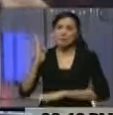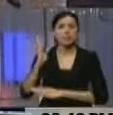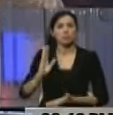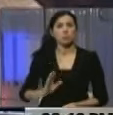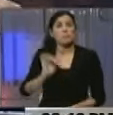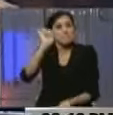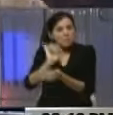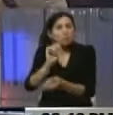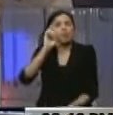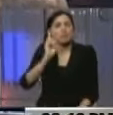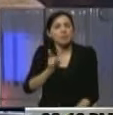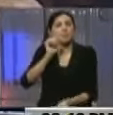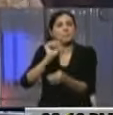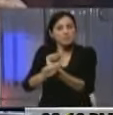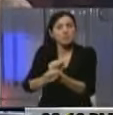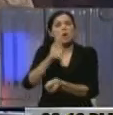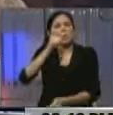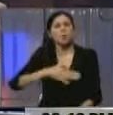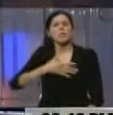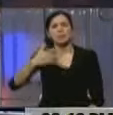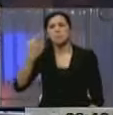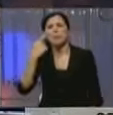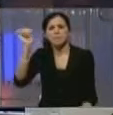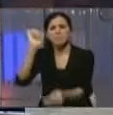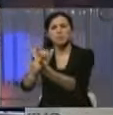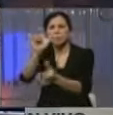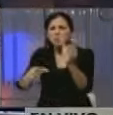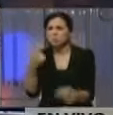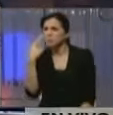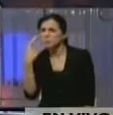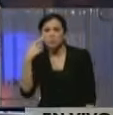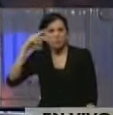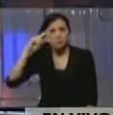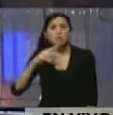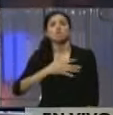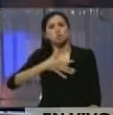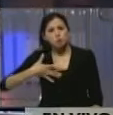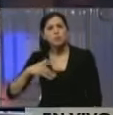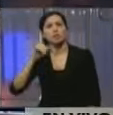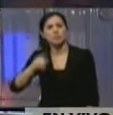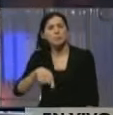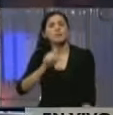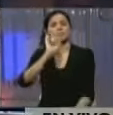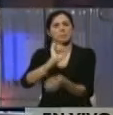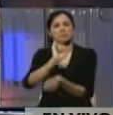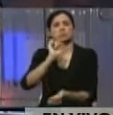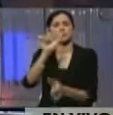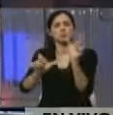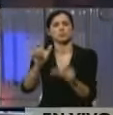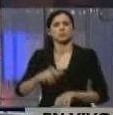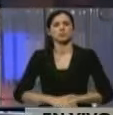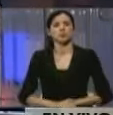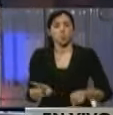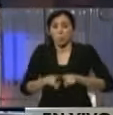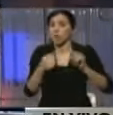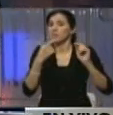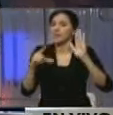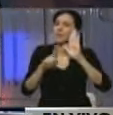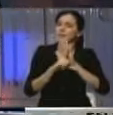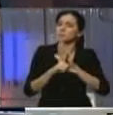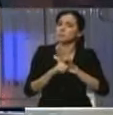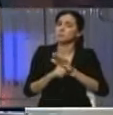ir preso. Este pueblo quiere preso a toda esa gente. Y yo quiero que vayan preso. De acuerdo a la ley, mano